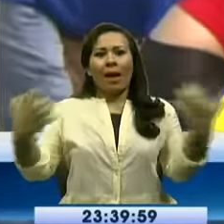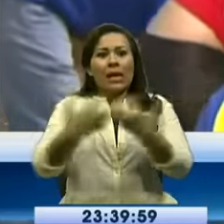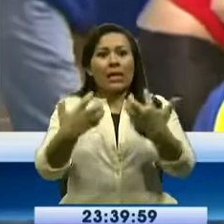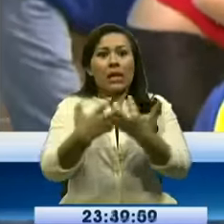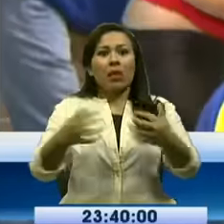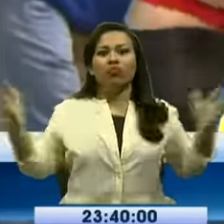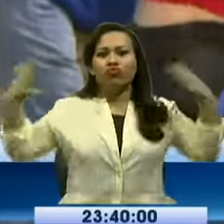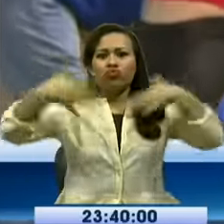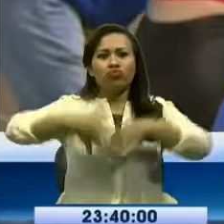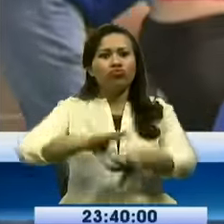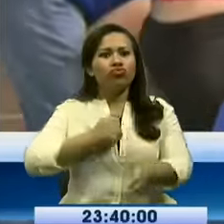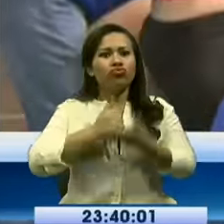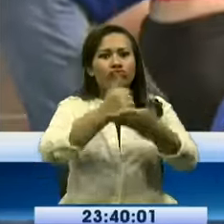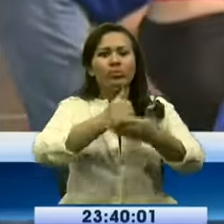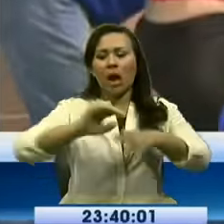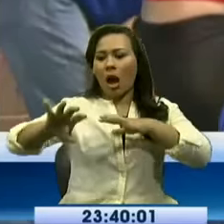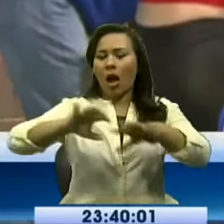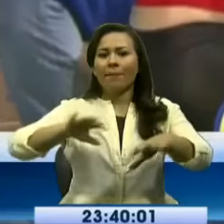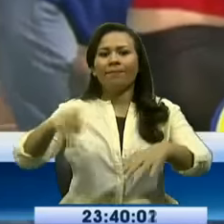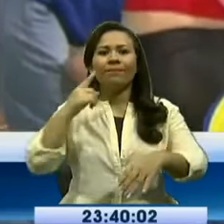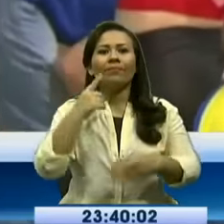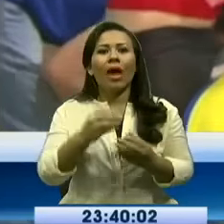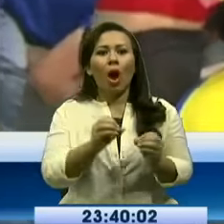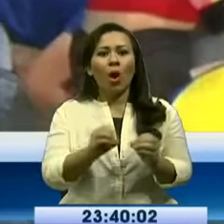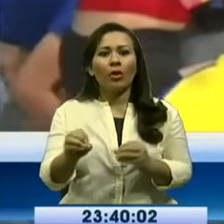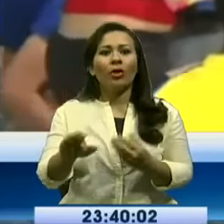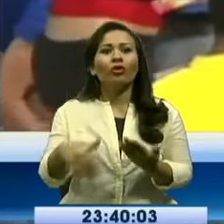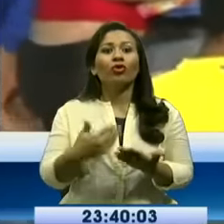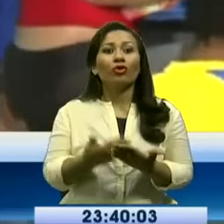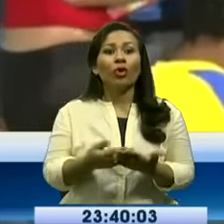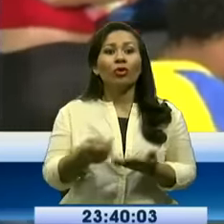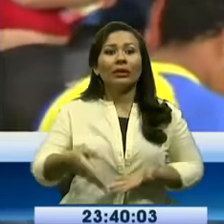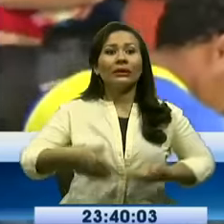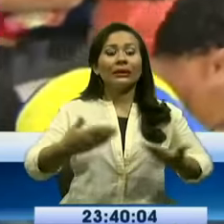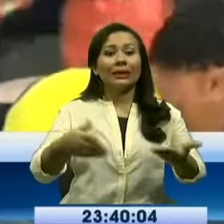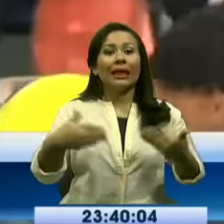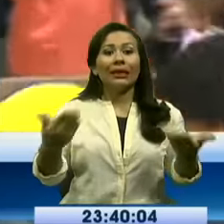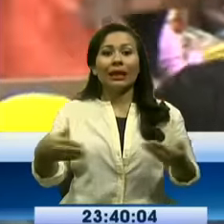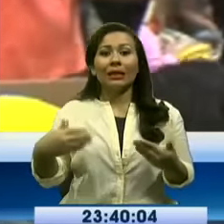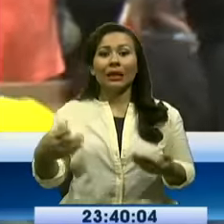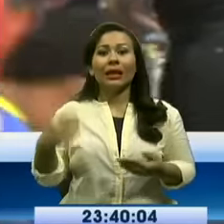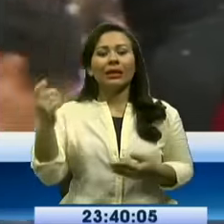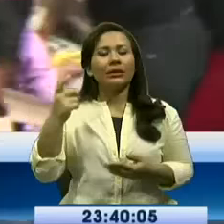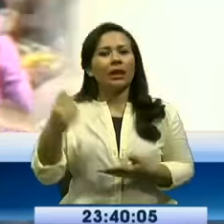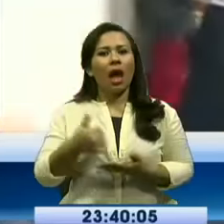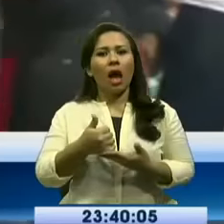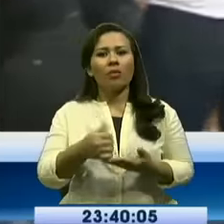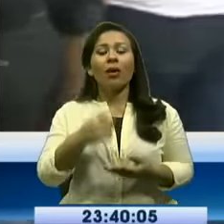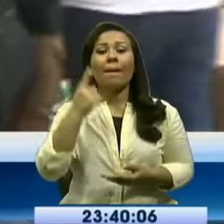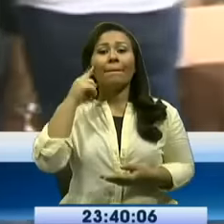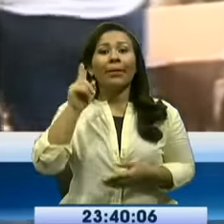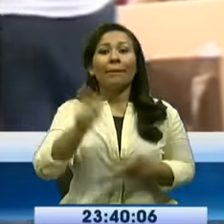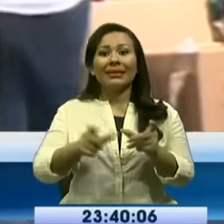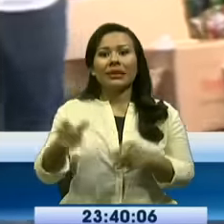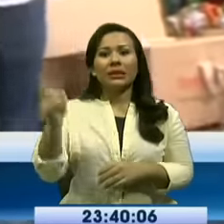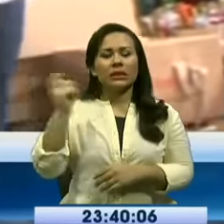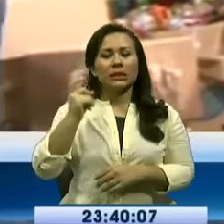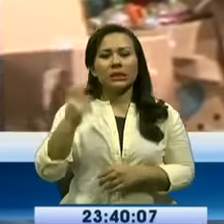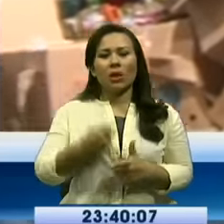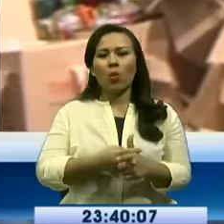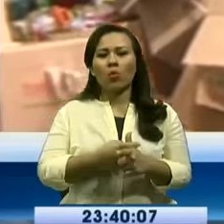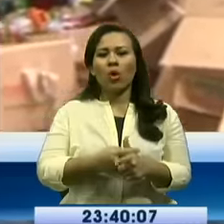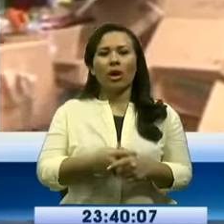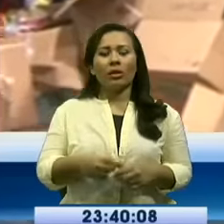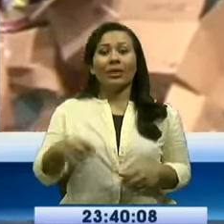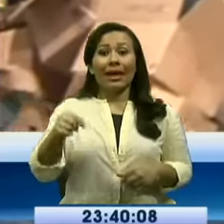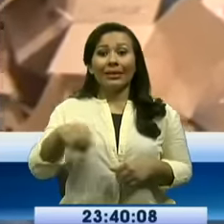abiertas para dividirlas de forma que sea ordenada la entrega y que sea lo más beneficioso para los que necesitan, ¿no es así? Estamos